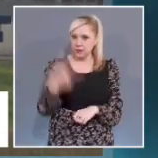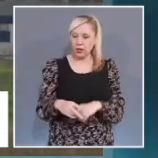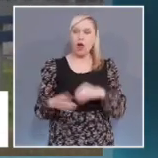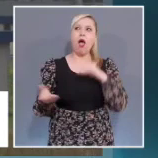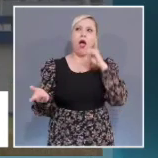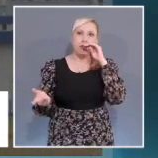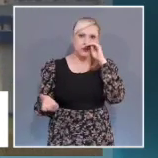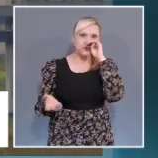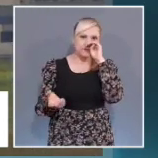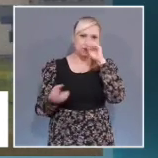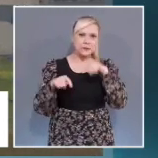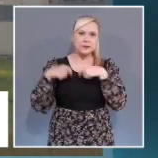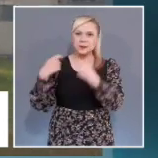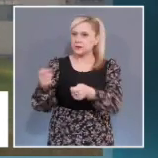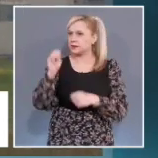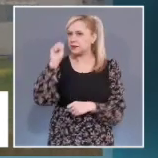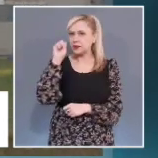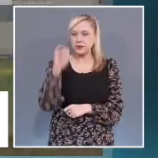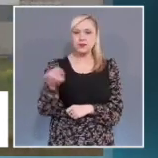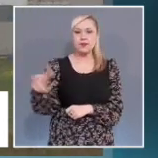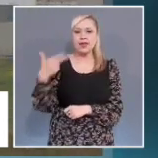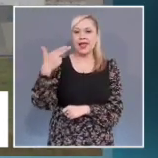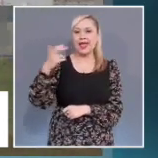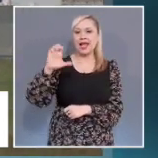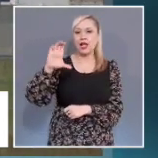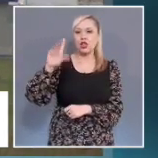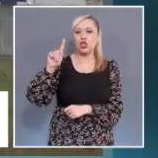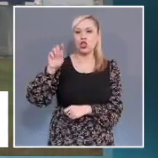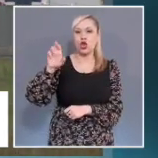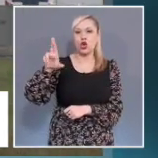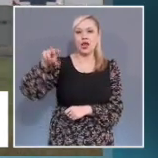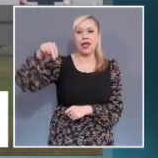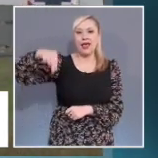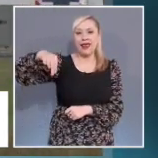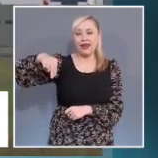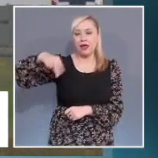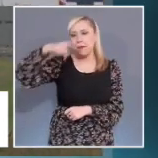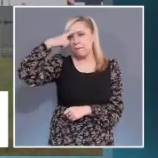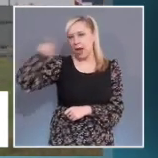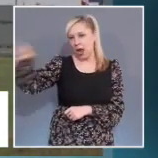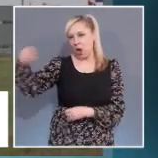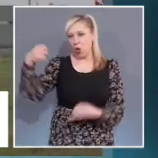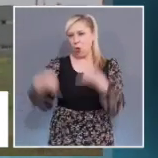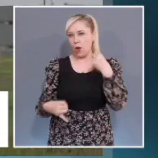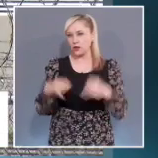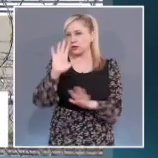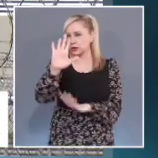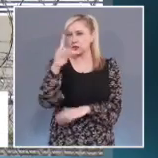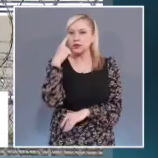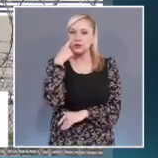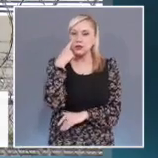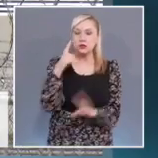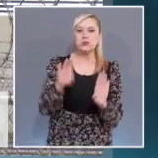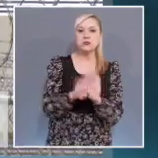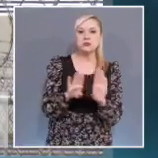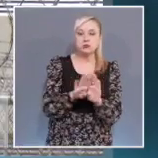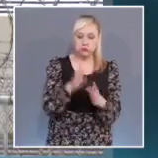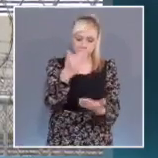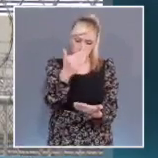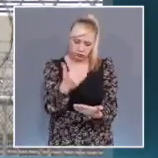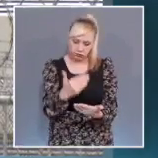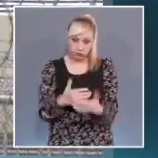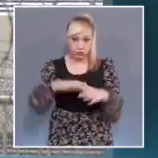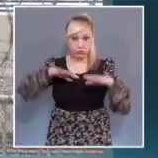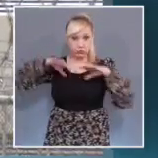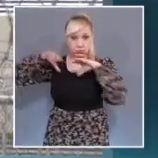suspensión provisional a Héctor N., con el fin de que el juez de la causa defina su situación jurídica respecto a la orden de aprehensión que